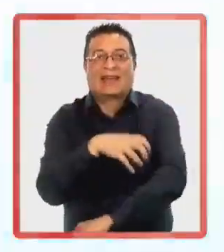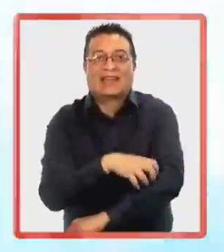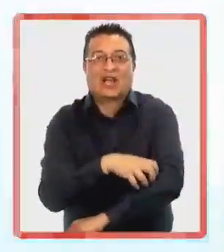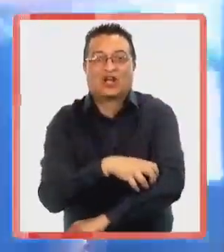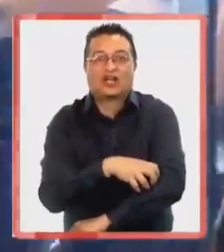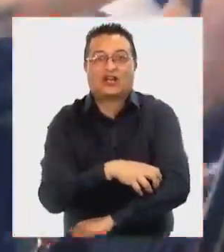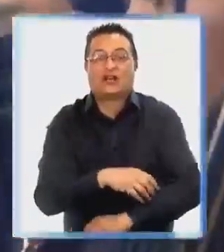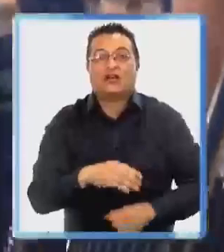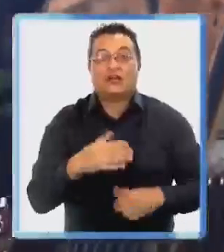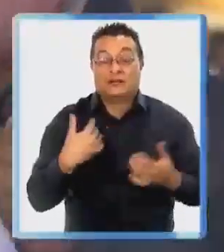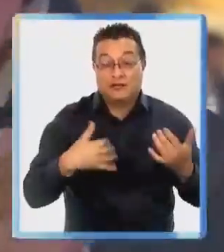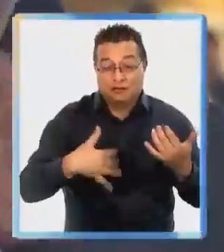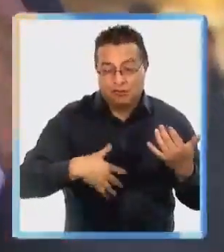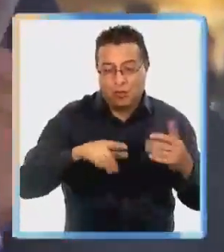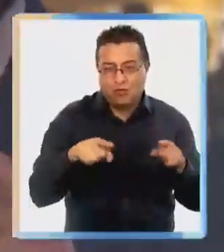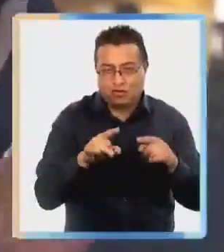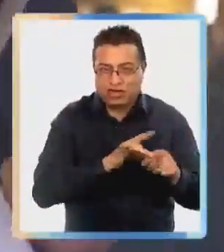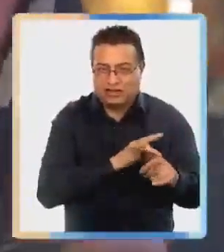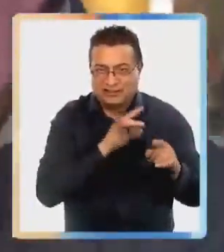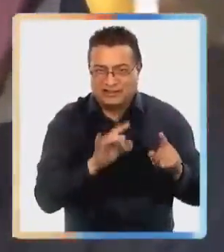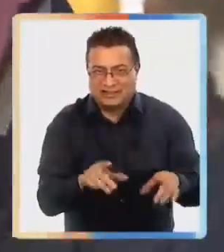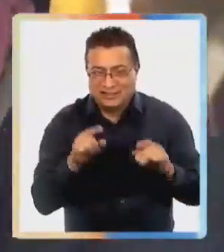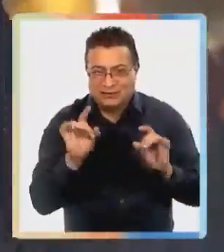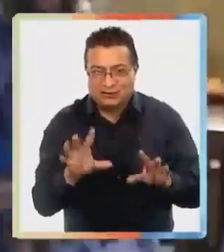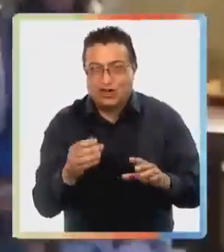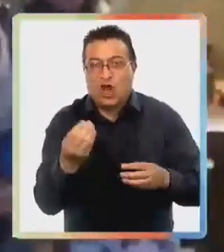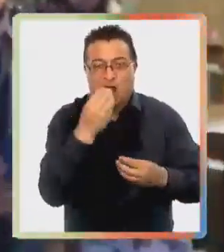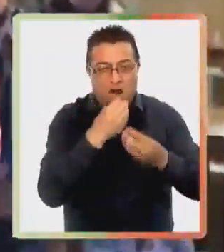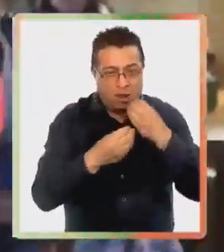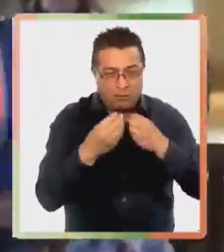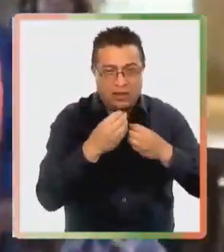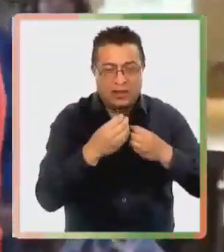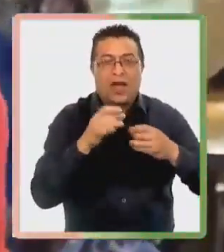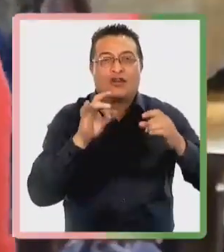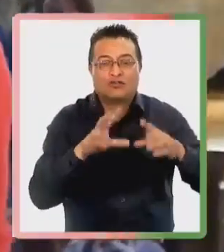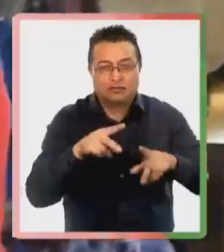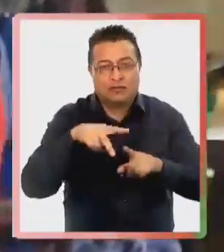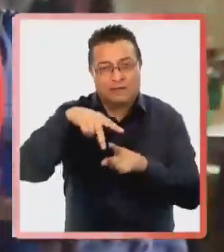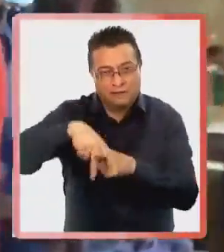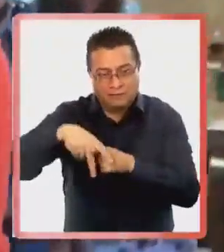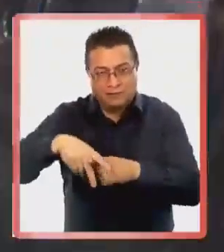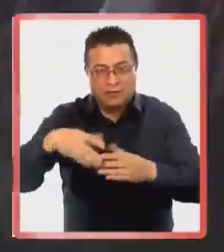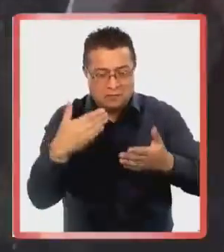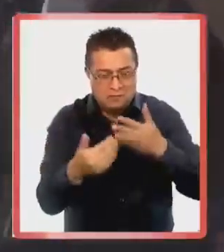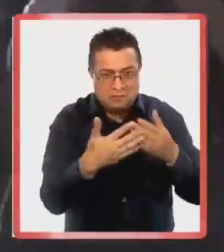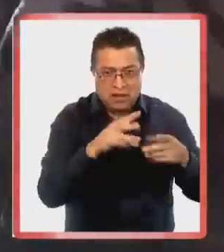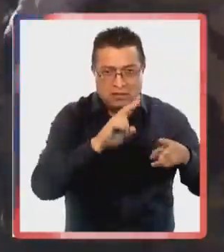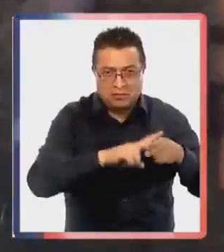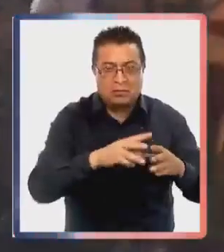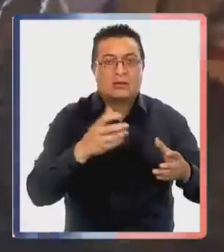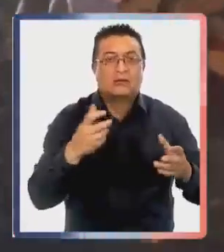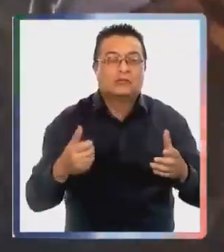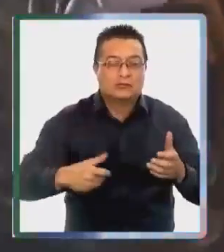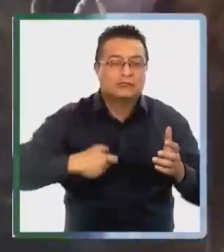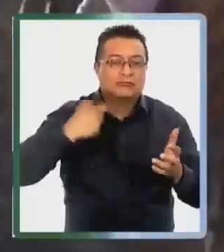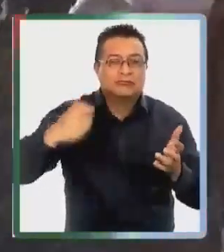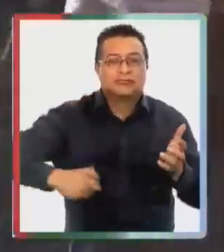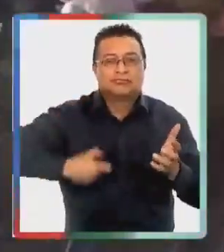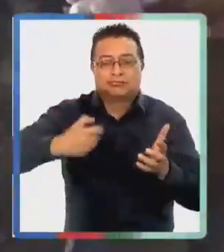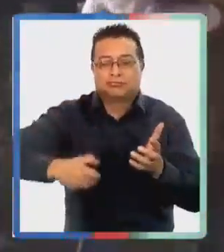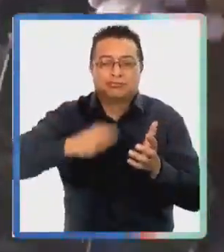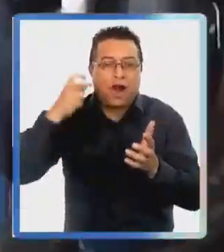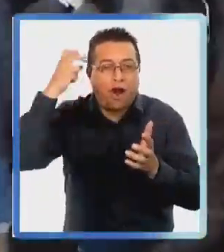típicas, jineteadas, muestras de esquilas y muchas otras actividades más fueron parte de los atractivos de esta